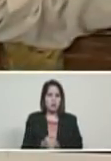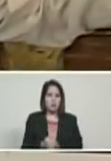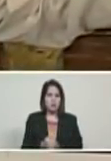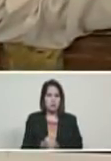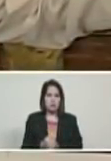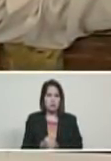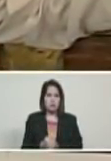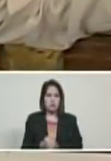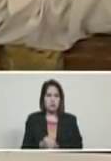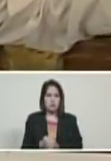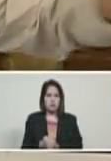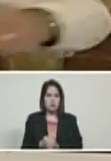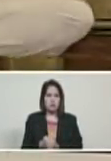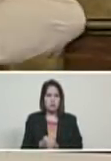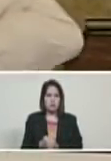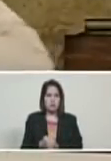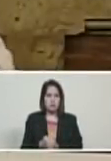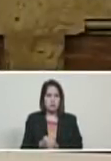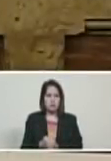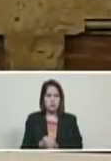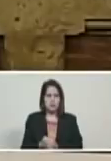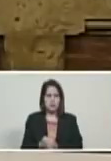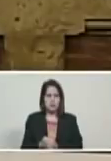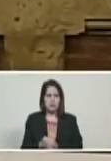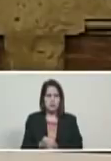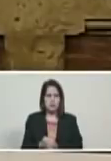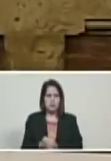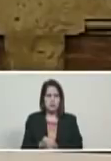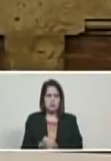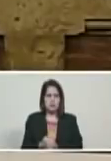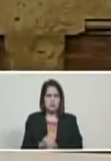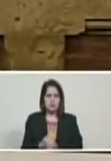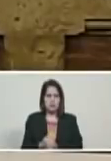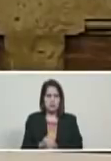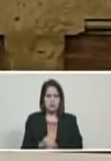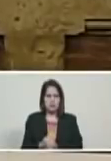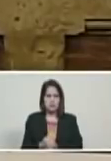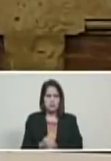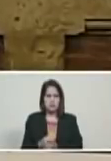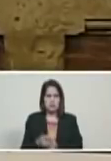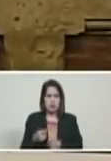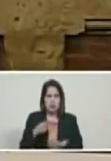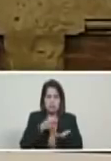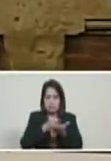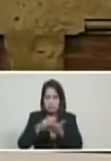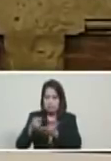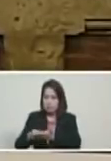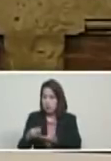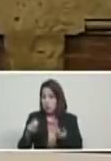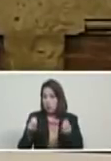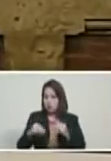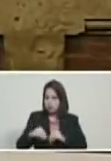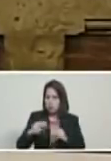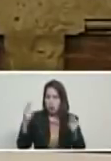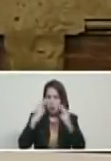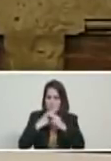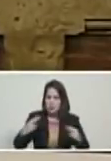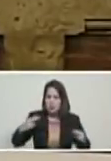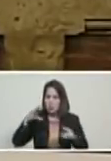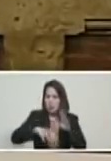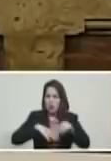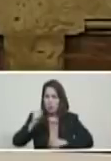secuestrados en Euroclear. Dinero que ya estaba listo, comprometido para comprar medicinas,